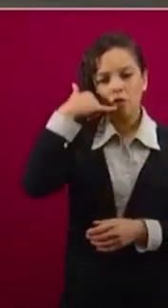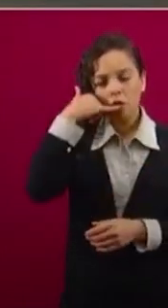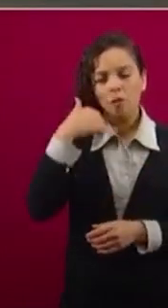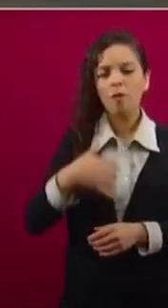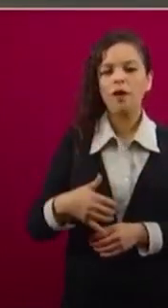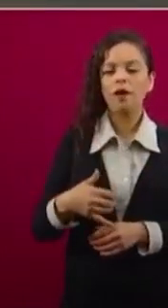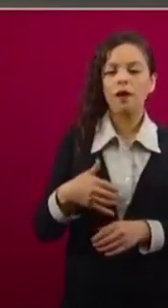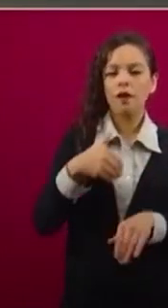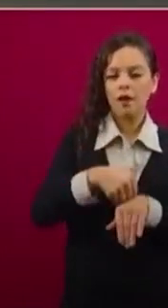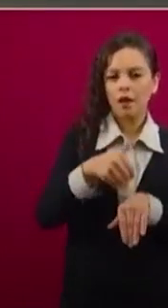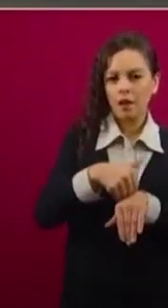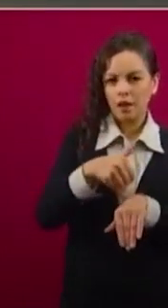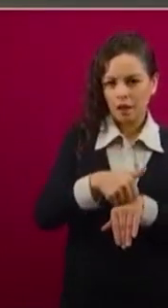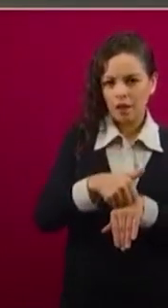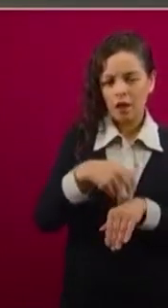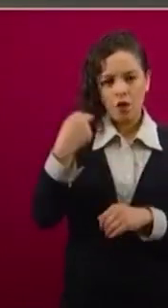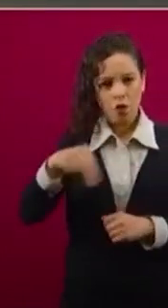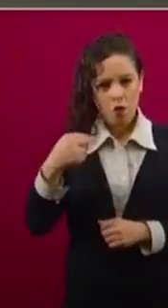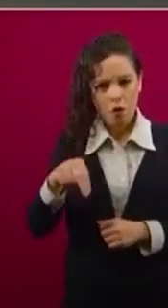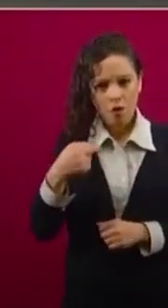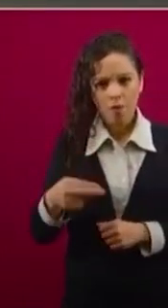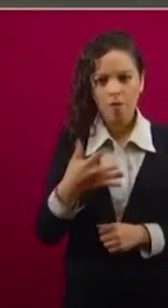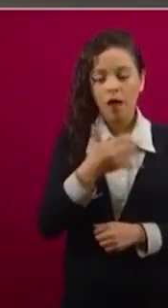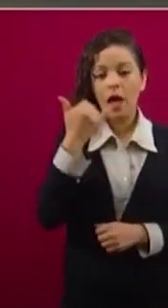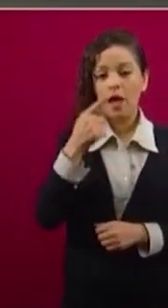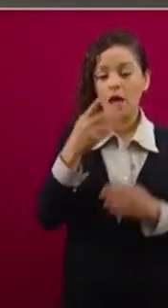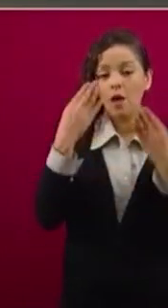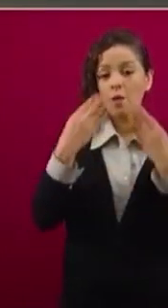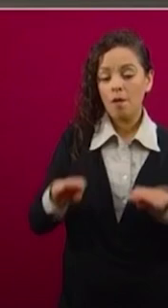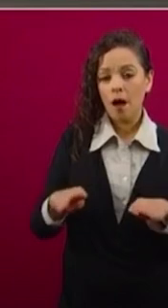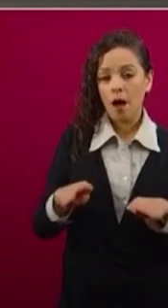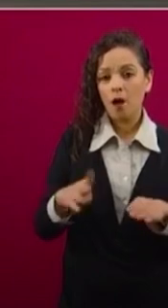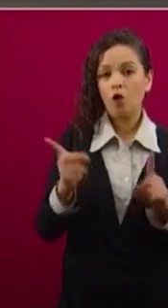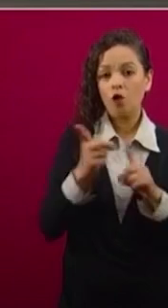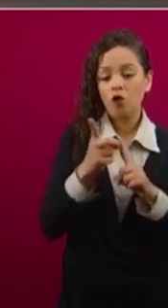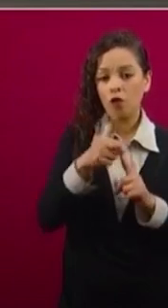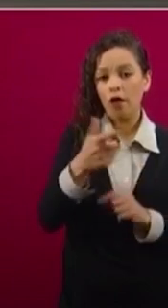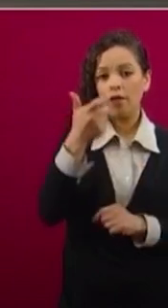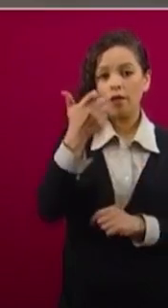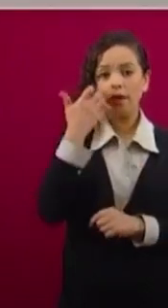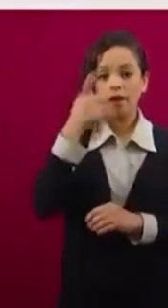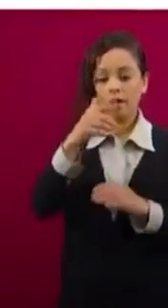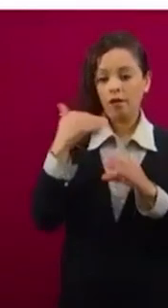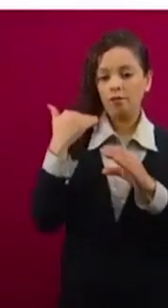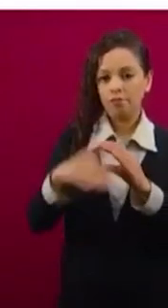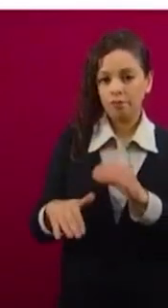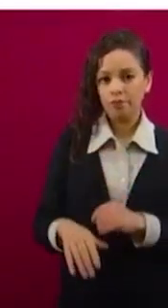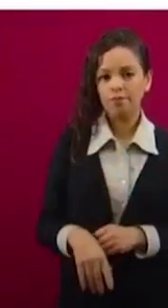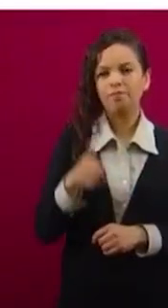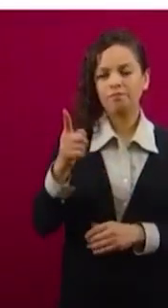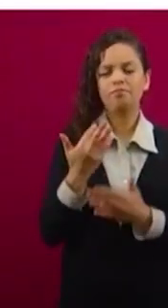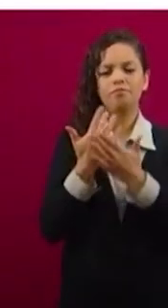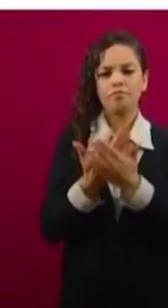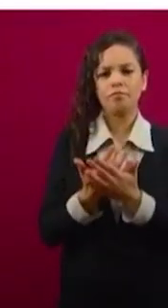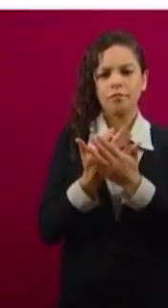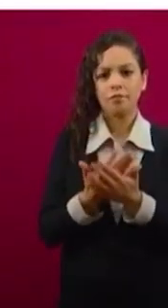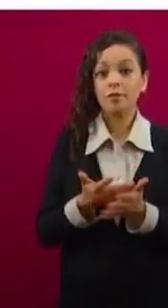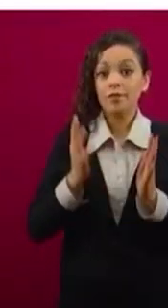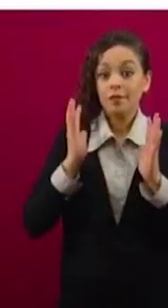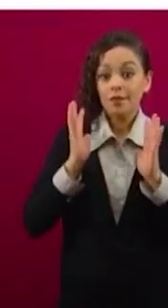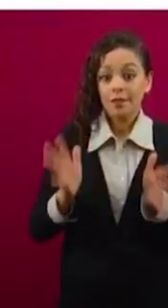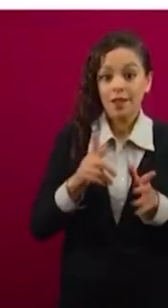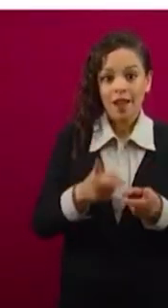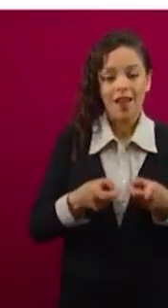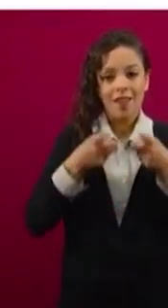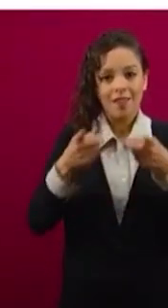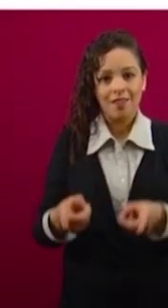electrónico pusieron ahí cuál es la cuenta a la que quieren recibir los 25 mil pesos esperaron y recibieron ya esos 25 mil pesos lo